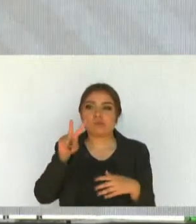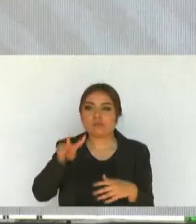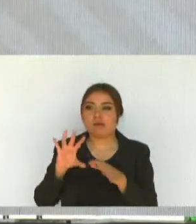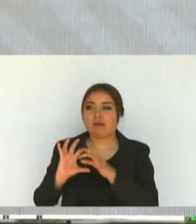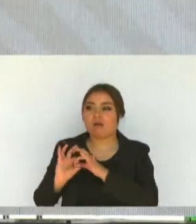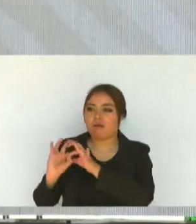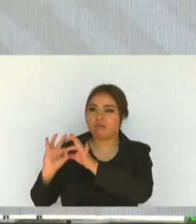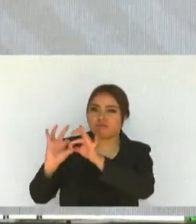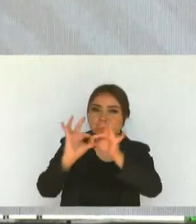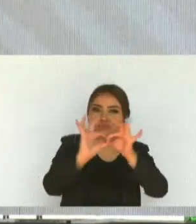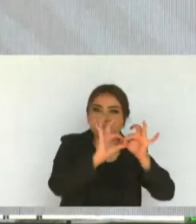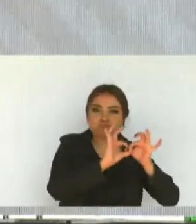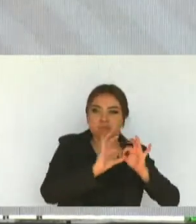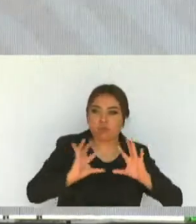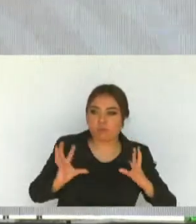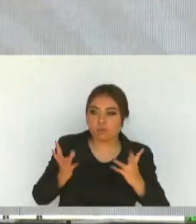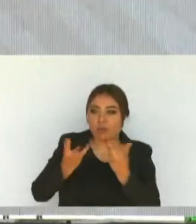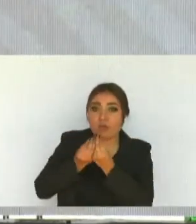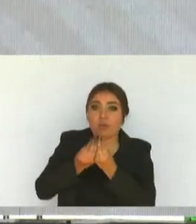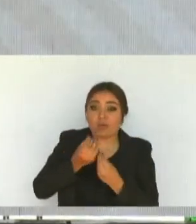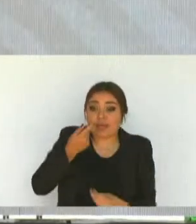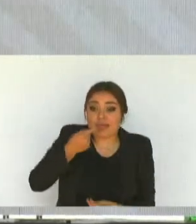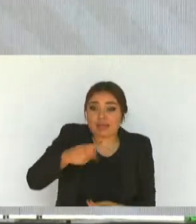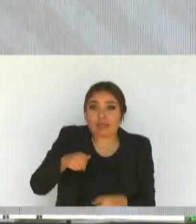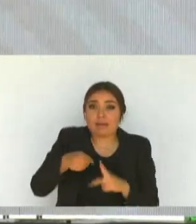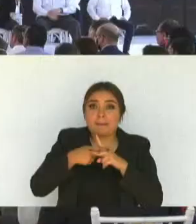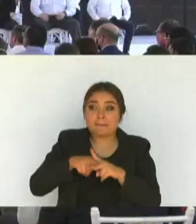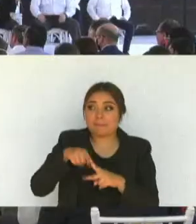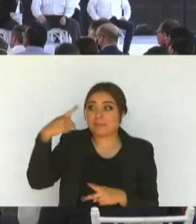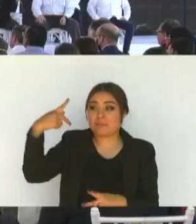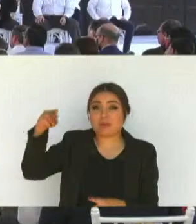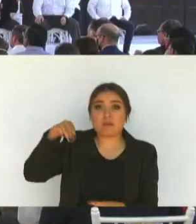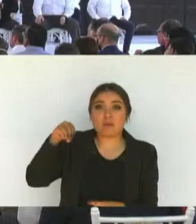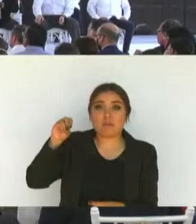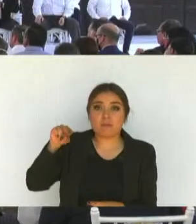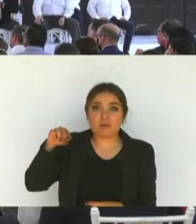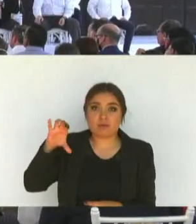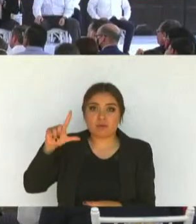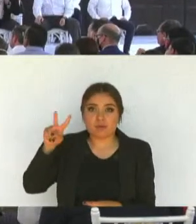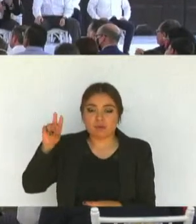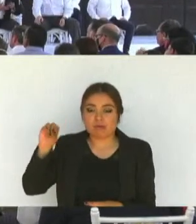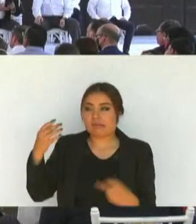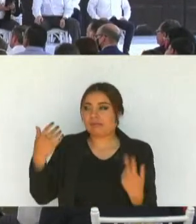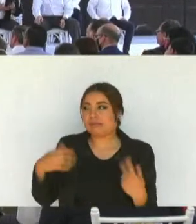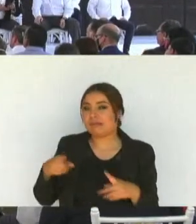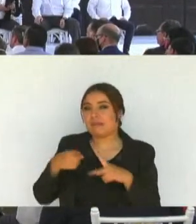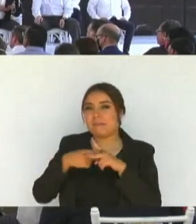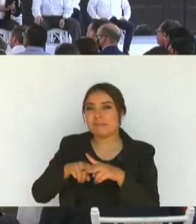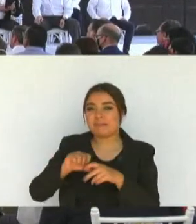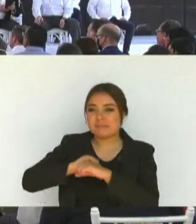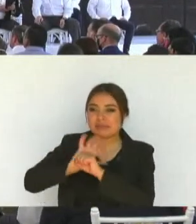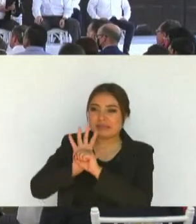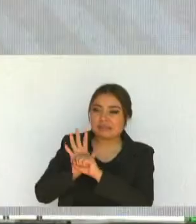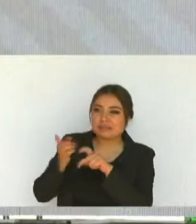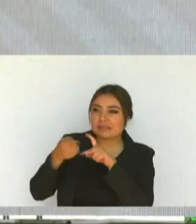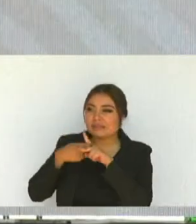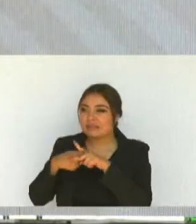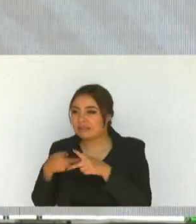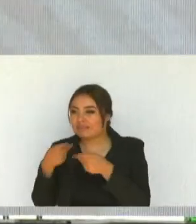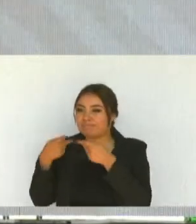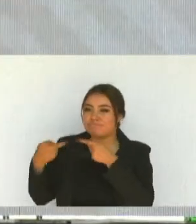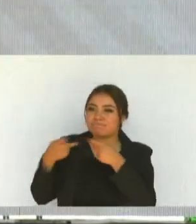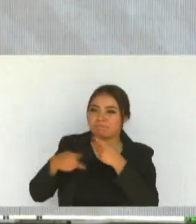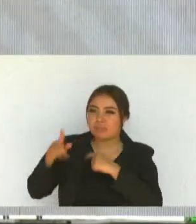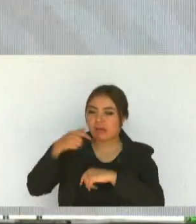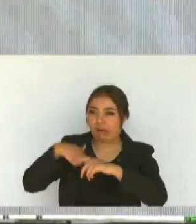Aquí fue el epicentro de la pandemia en Monclova, nos trajo muchas enseñanzas, pero de verdad que enseñanzas